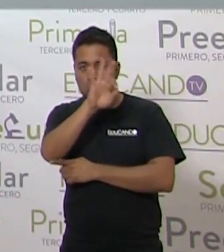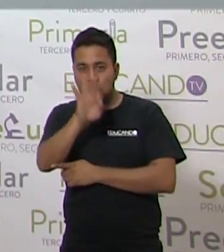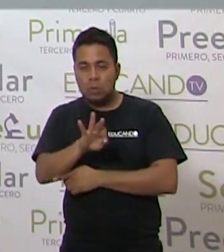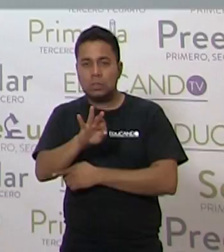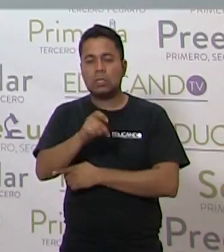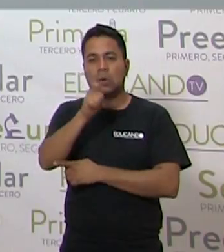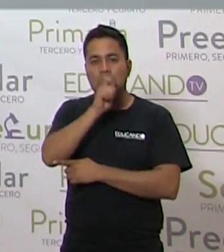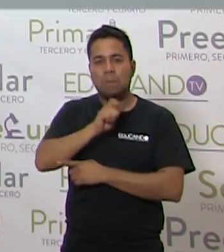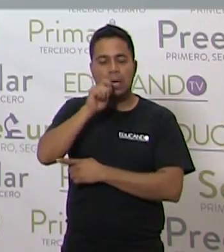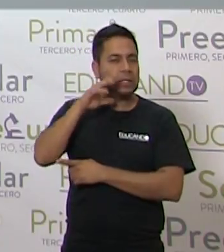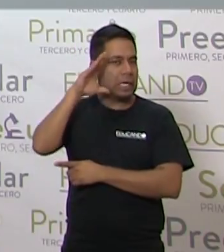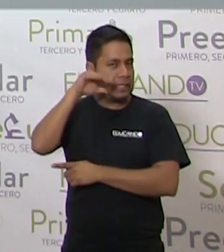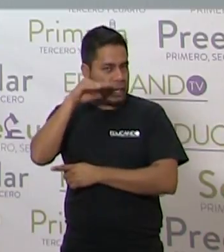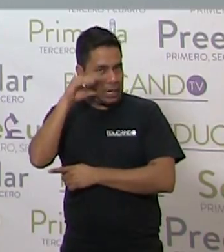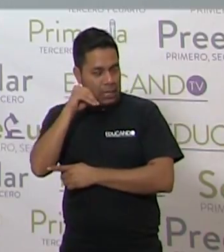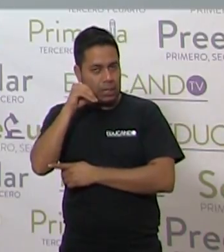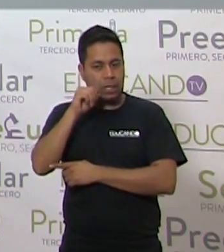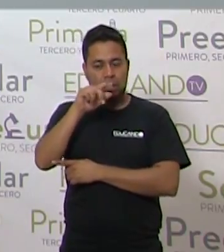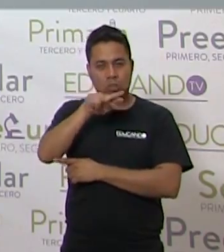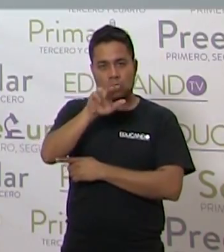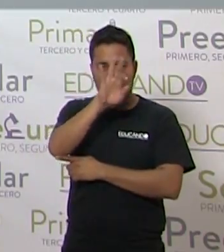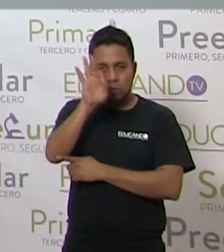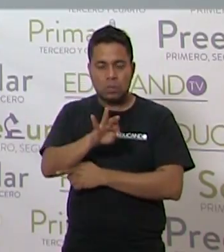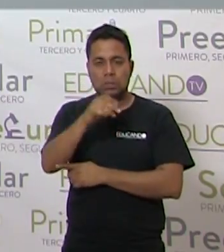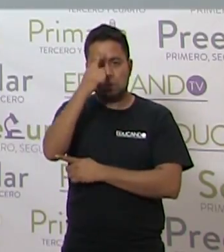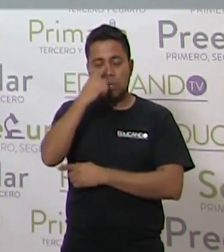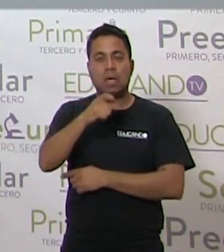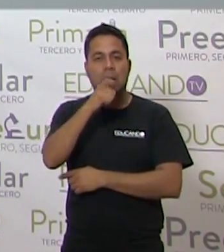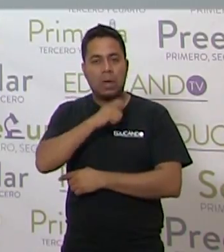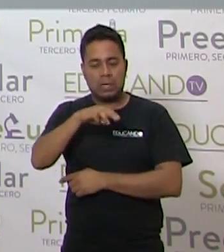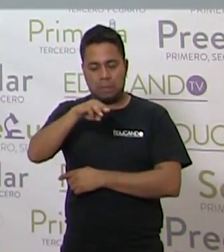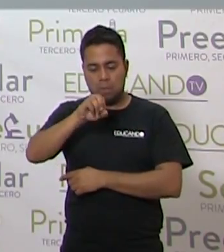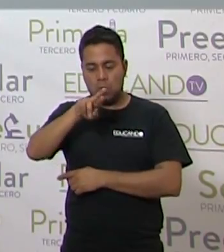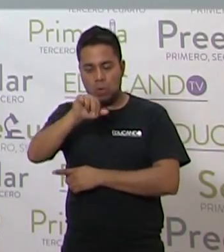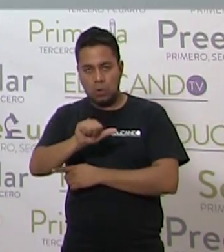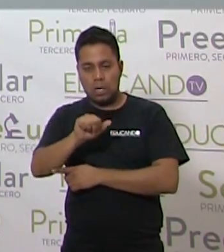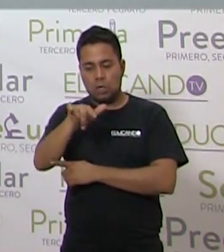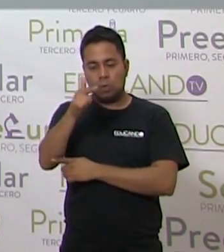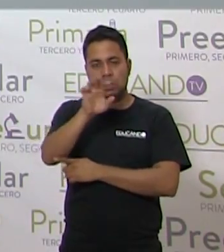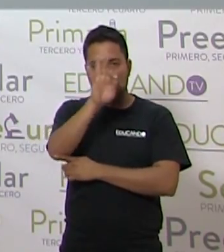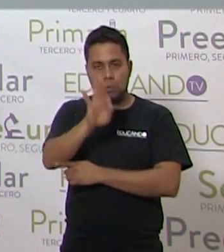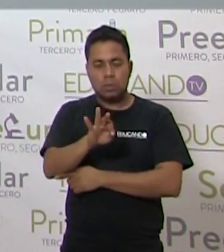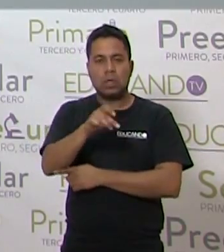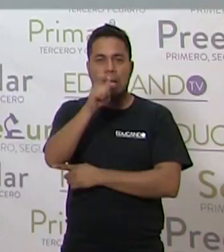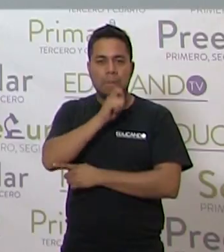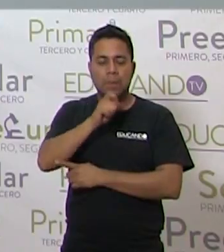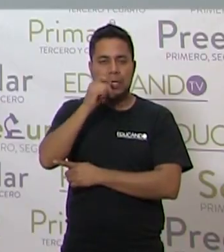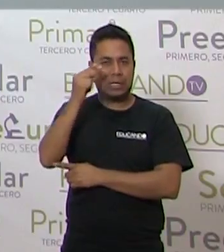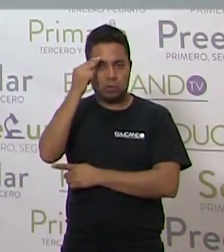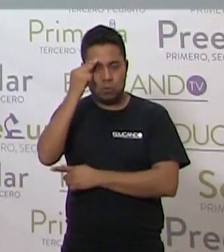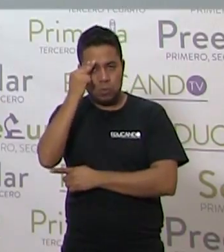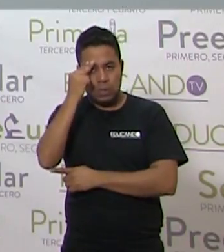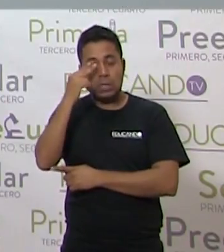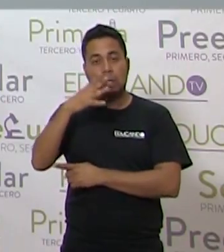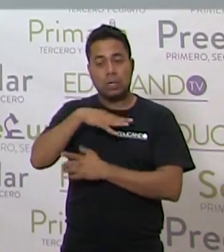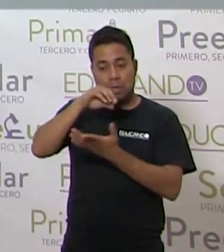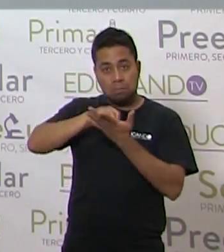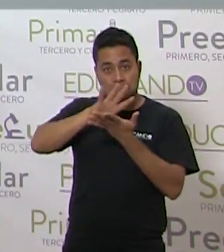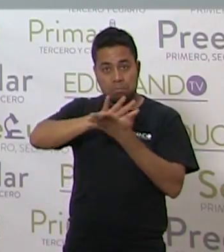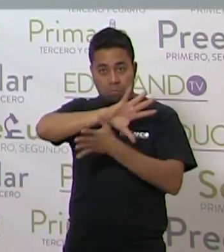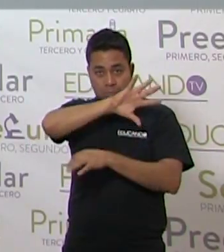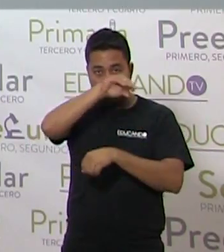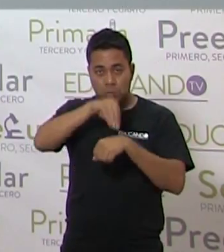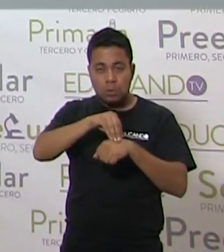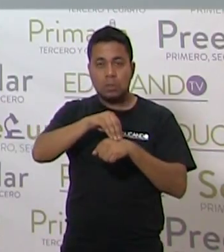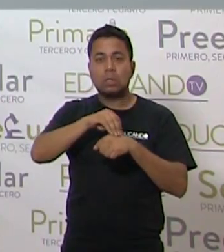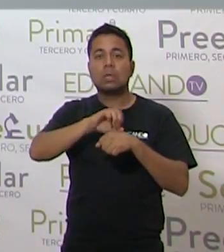de paletas de naranja el 18 por de paletas de Mora y el 12 Por de paletas de ua tenemos un dato adicional que